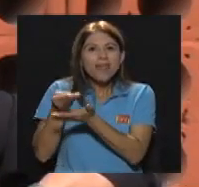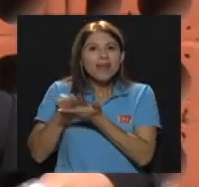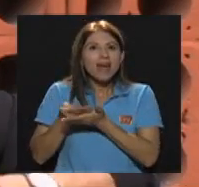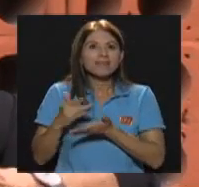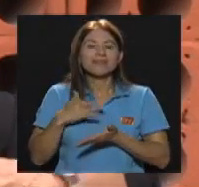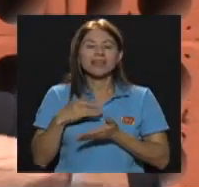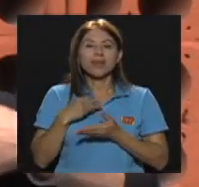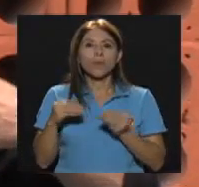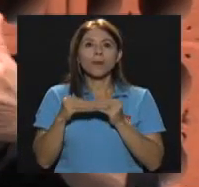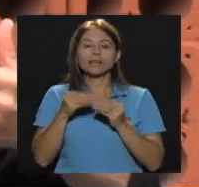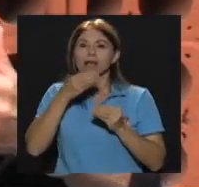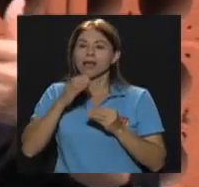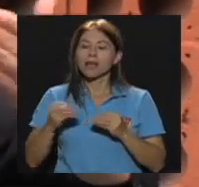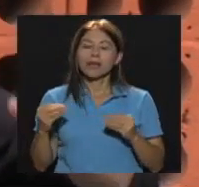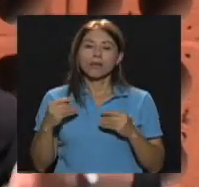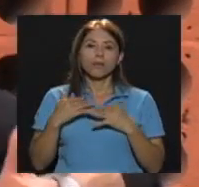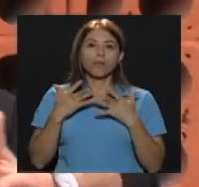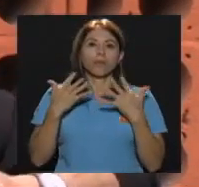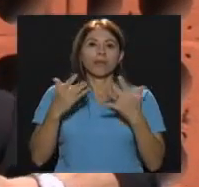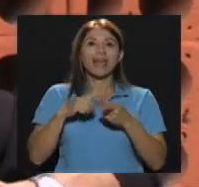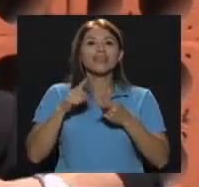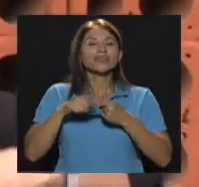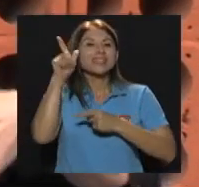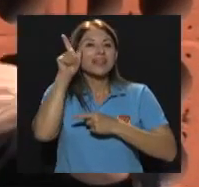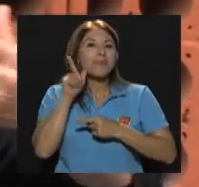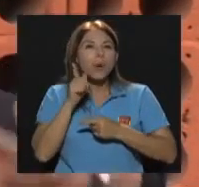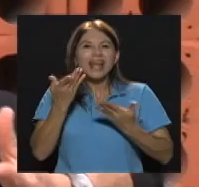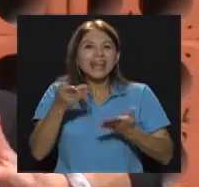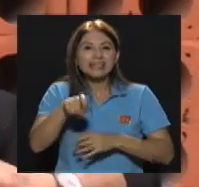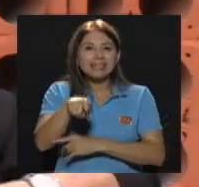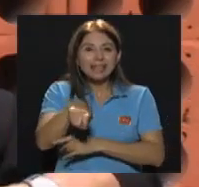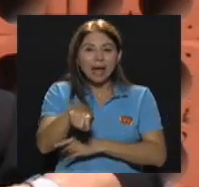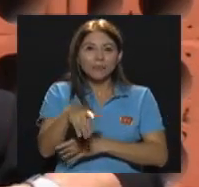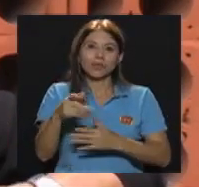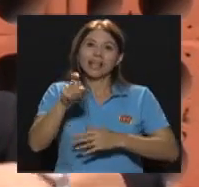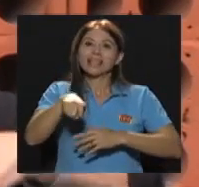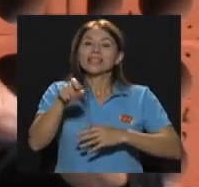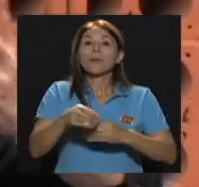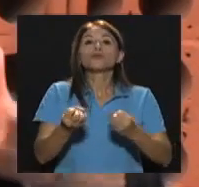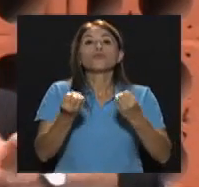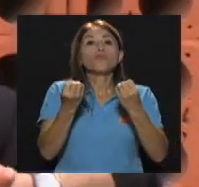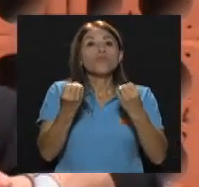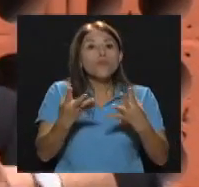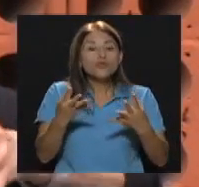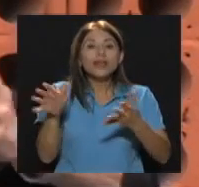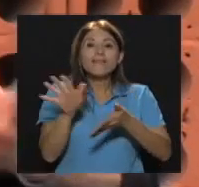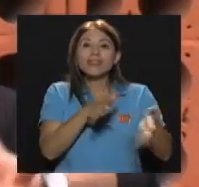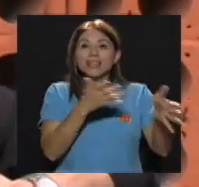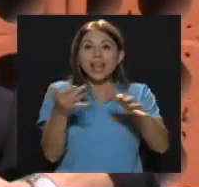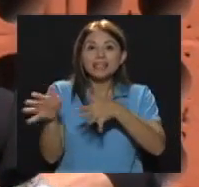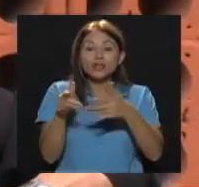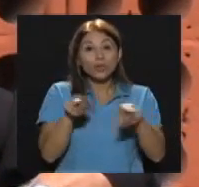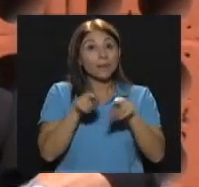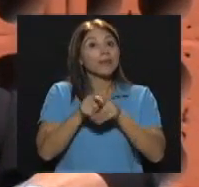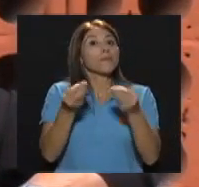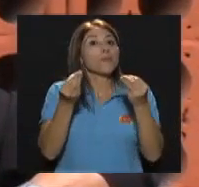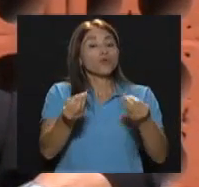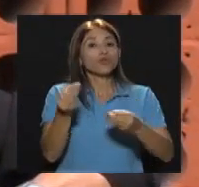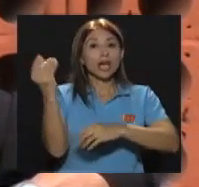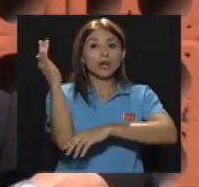Limón necesitamos que más bien tener mucha ventilación, mucha cobertura vegetal para que tape la sombra, para que dé sombra,